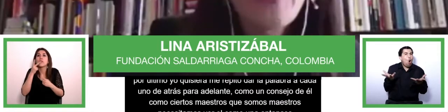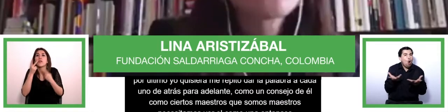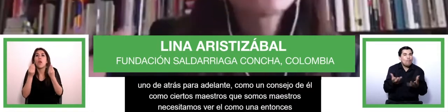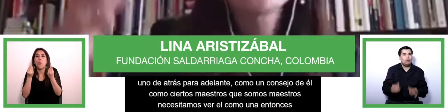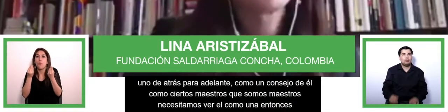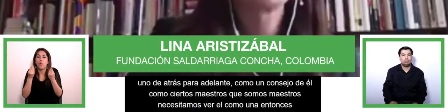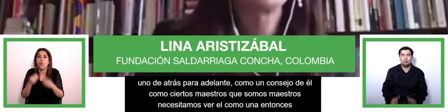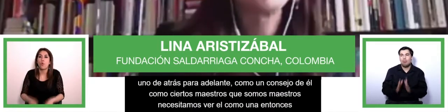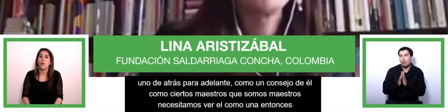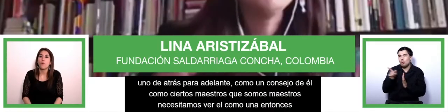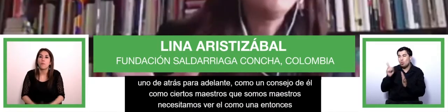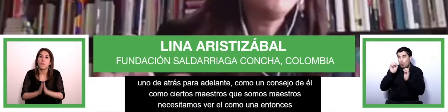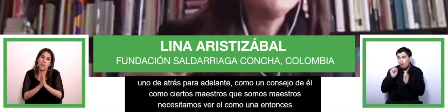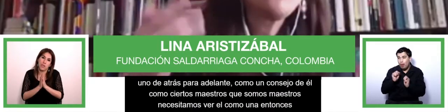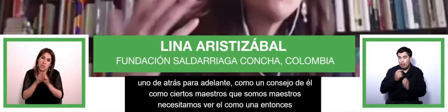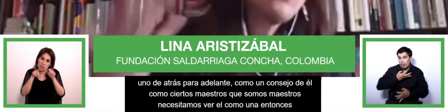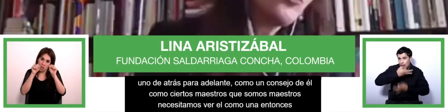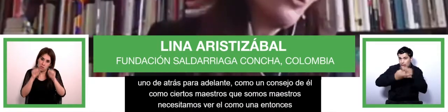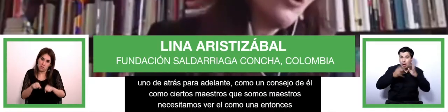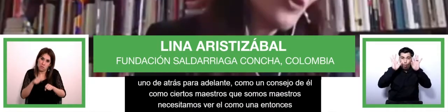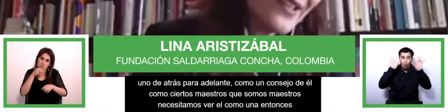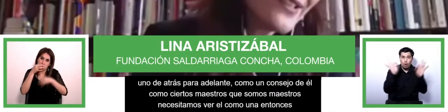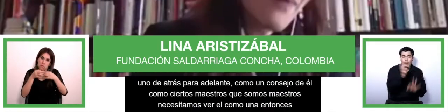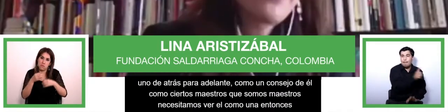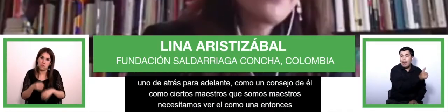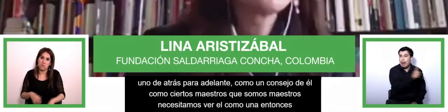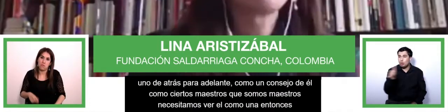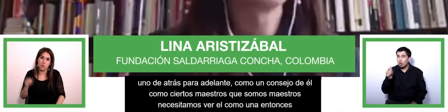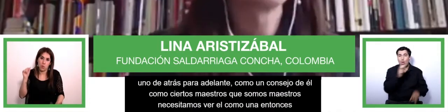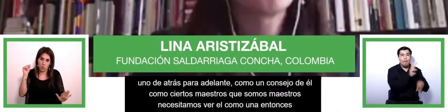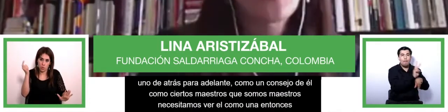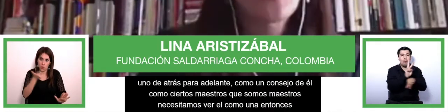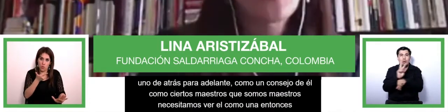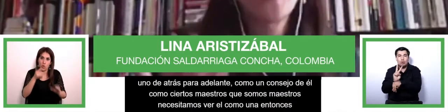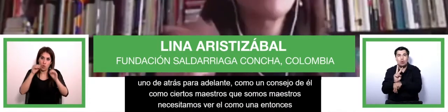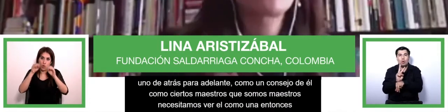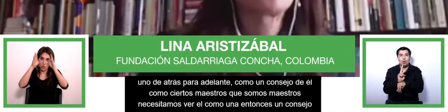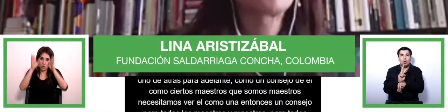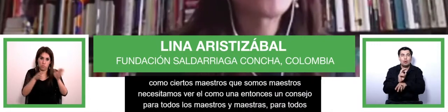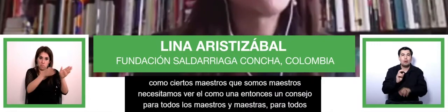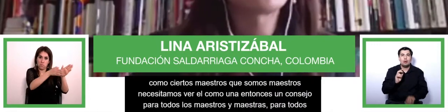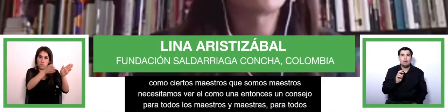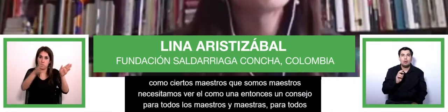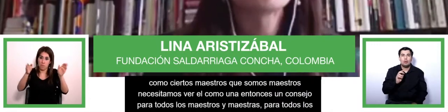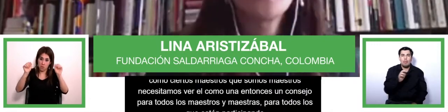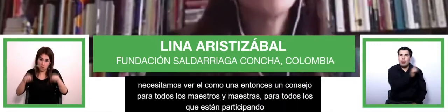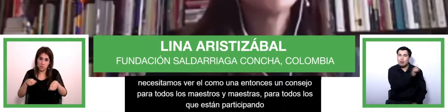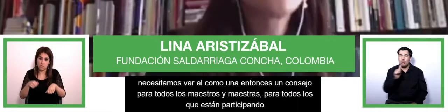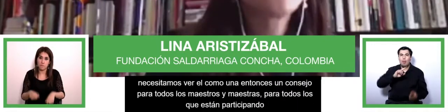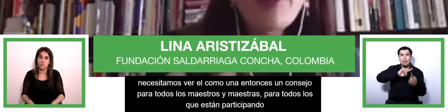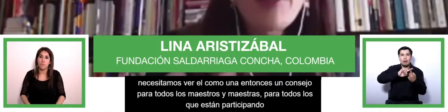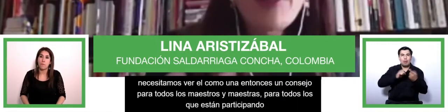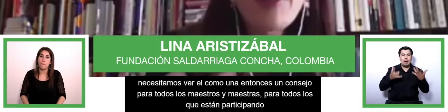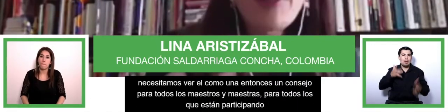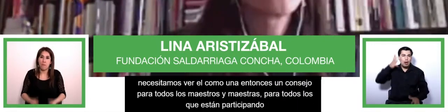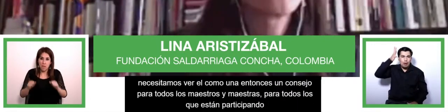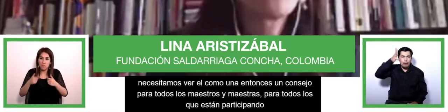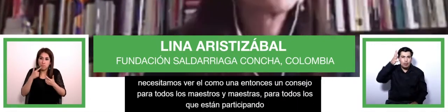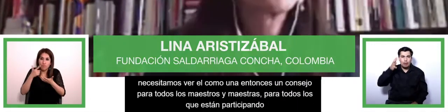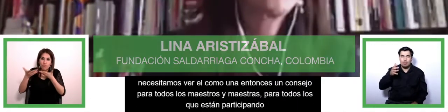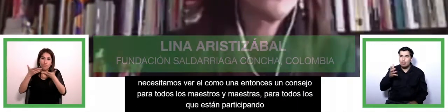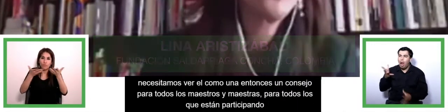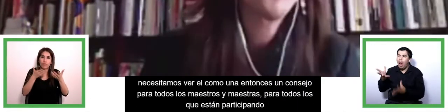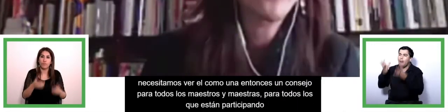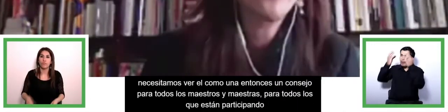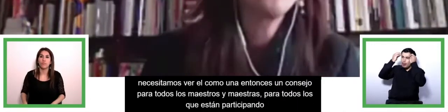maestros, maestras, para todos los que están participando hoy en la conferencia. Entonces, empezamos desde la experiencia de ustedes.